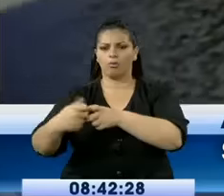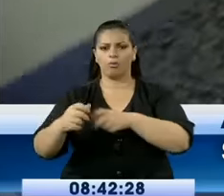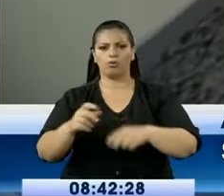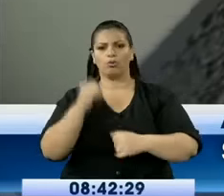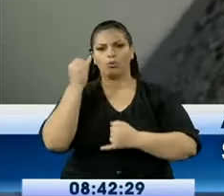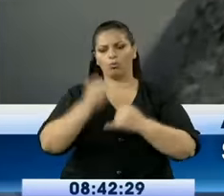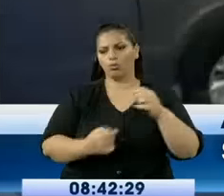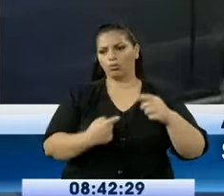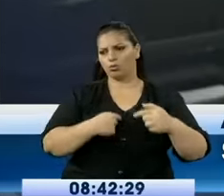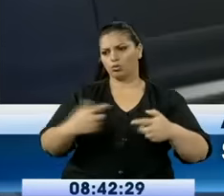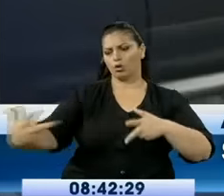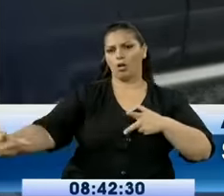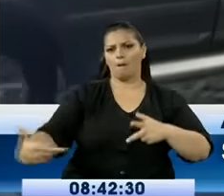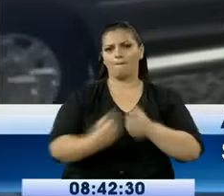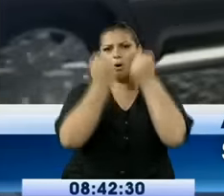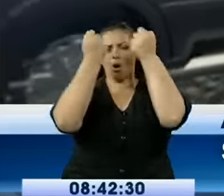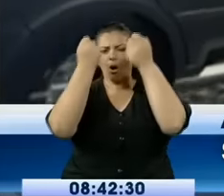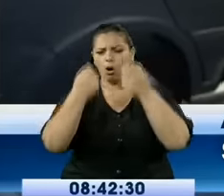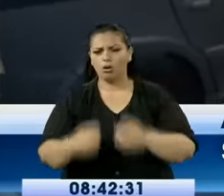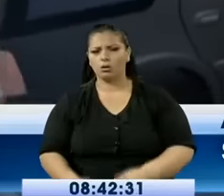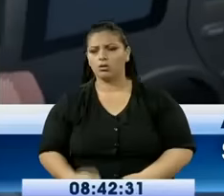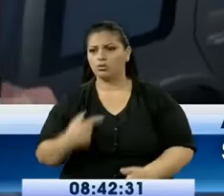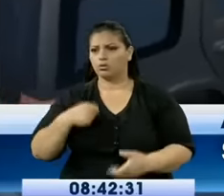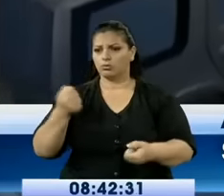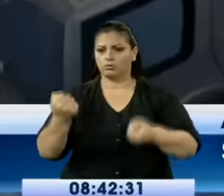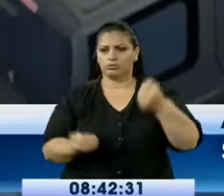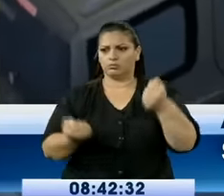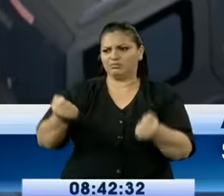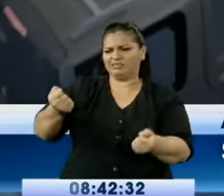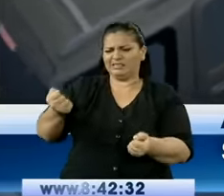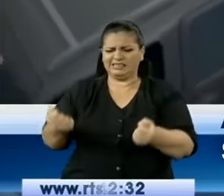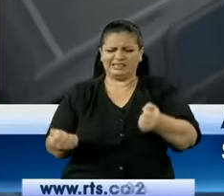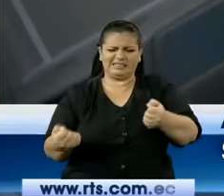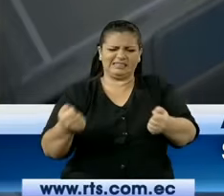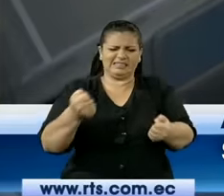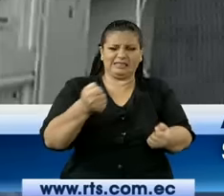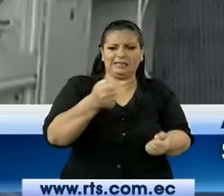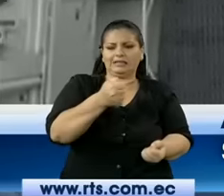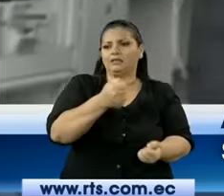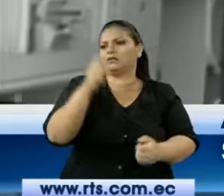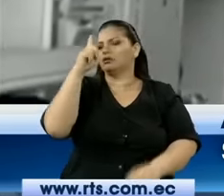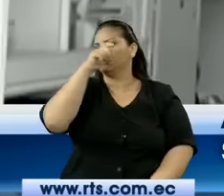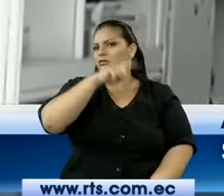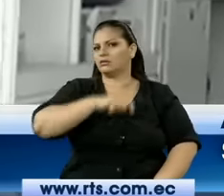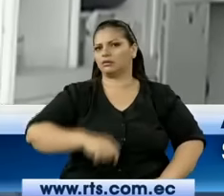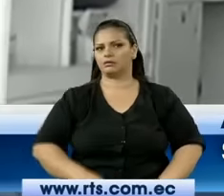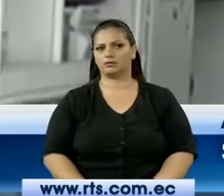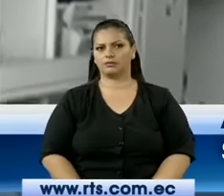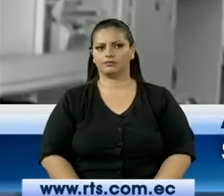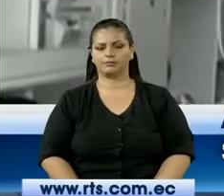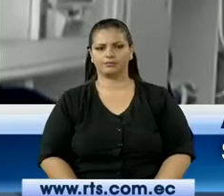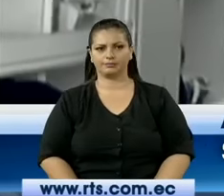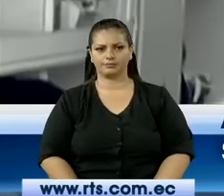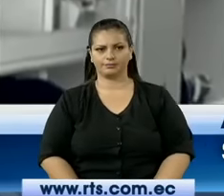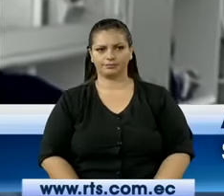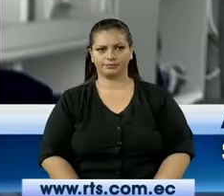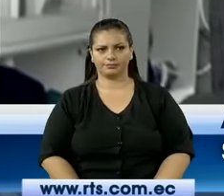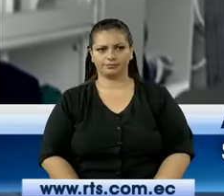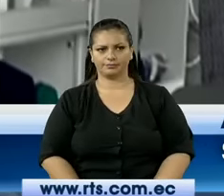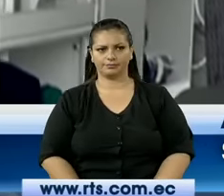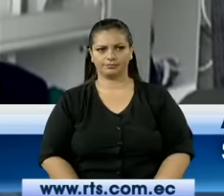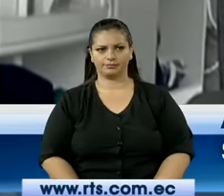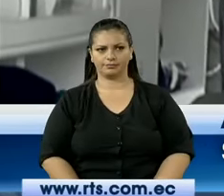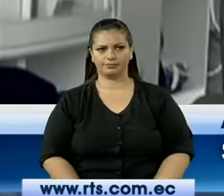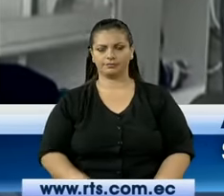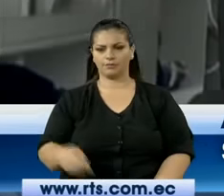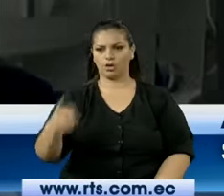más que hice de evitar, pues fue difícil. Ha sucedido por lo que el conductor sufrió un